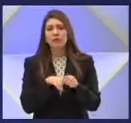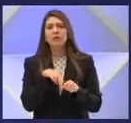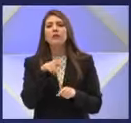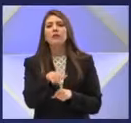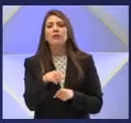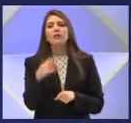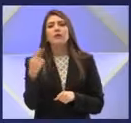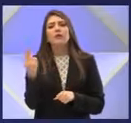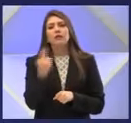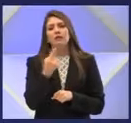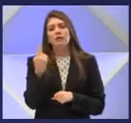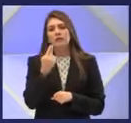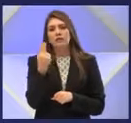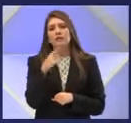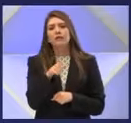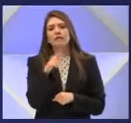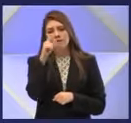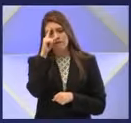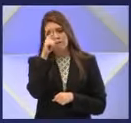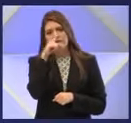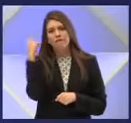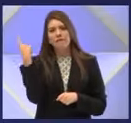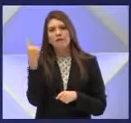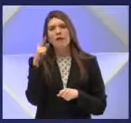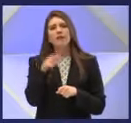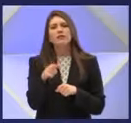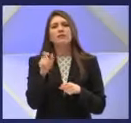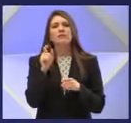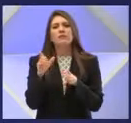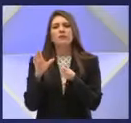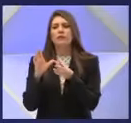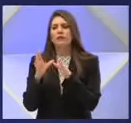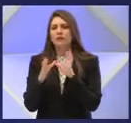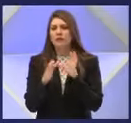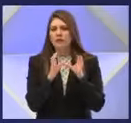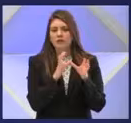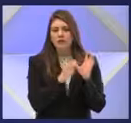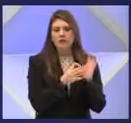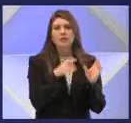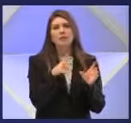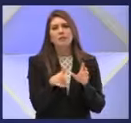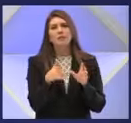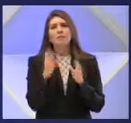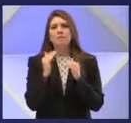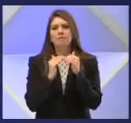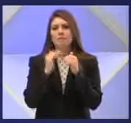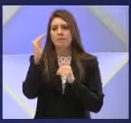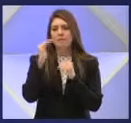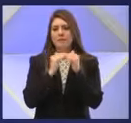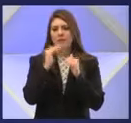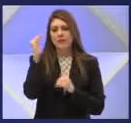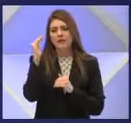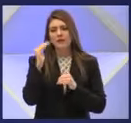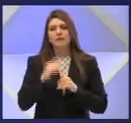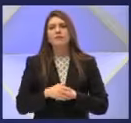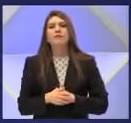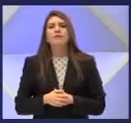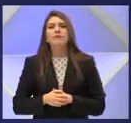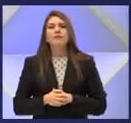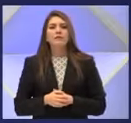fácilmente pueden resolverse con los satélites de órbitas más altas de órbitas mayores